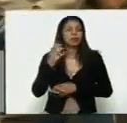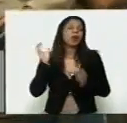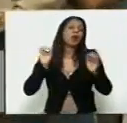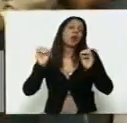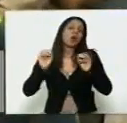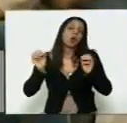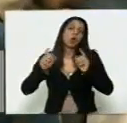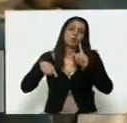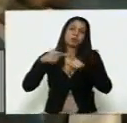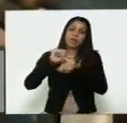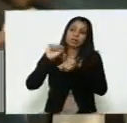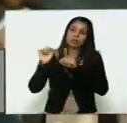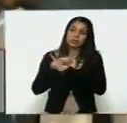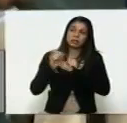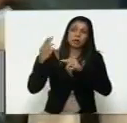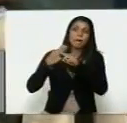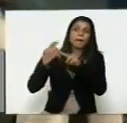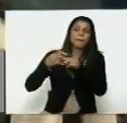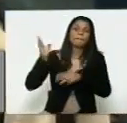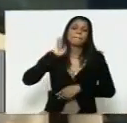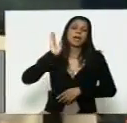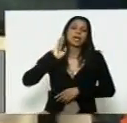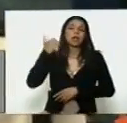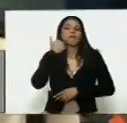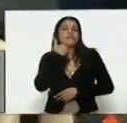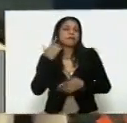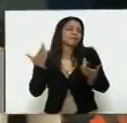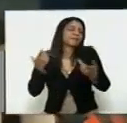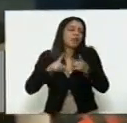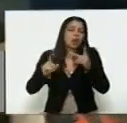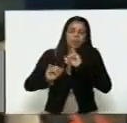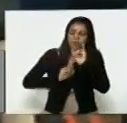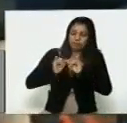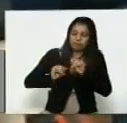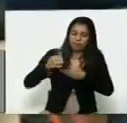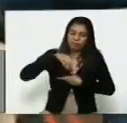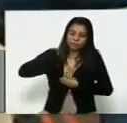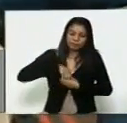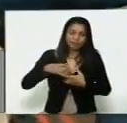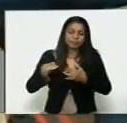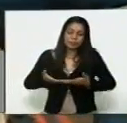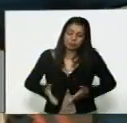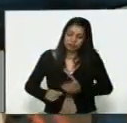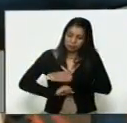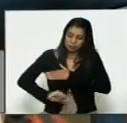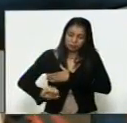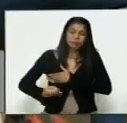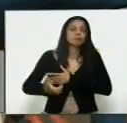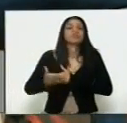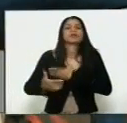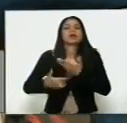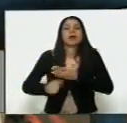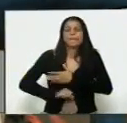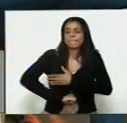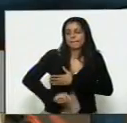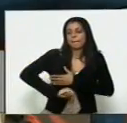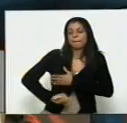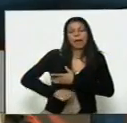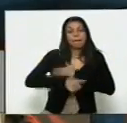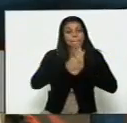que pongan en peligro la vida y la salud de la madre, los recién nacidos o la recién nacida, durante el trabajo de